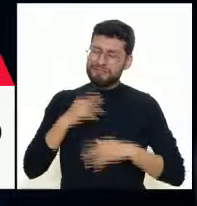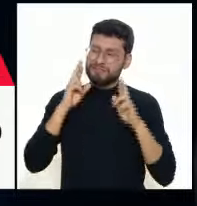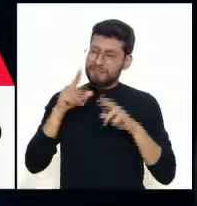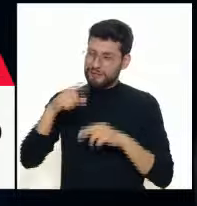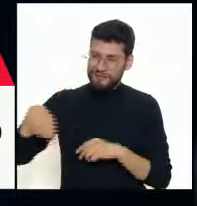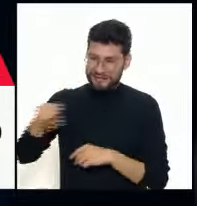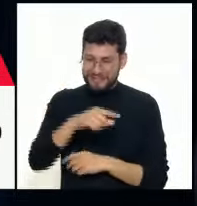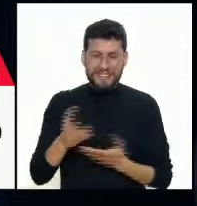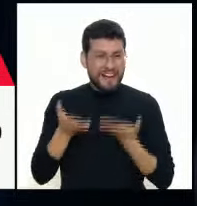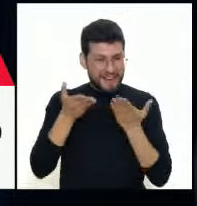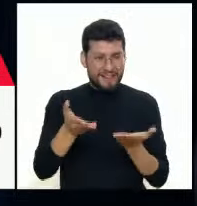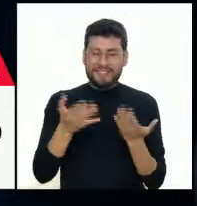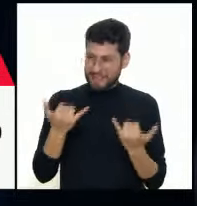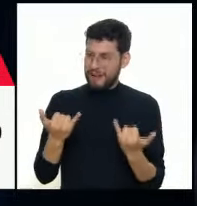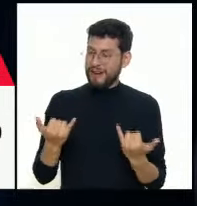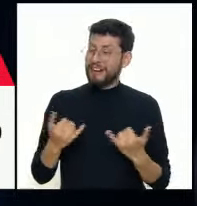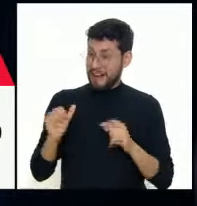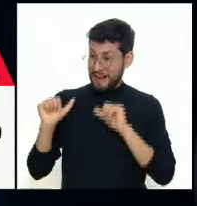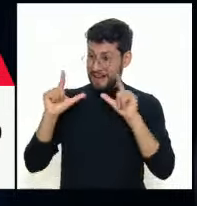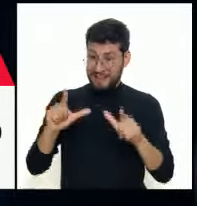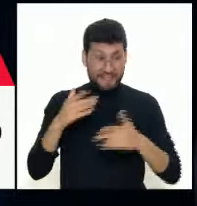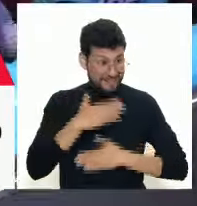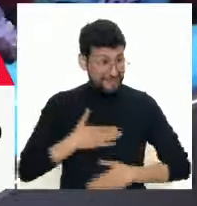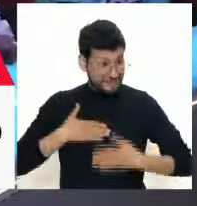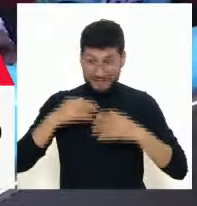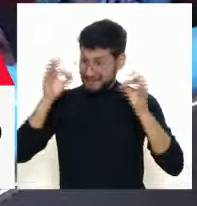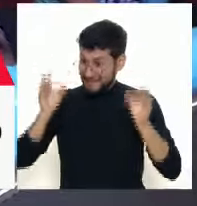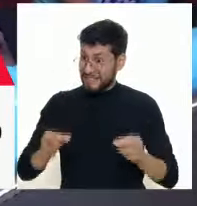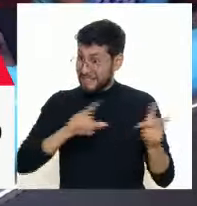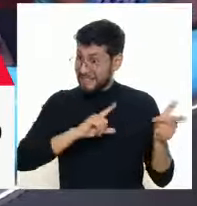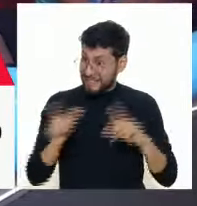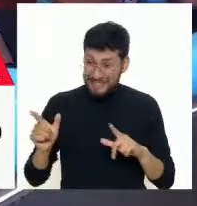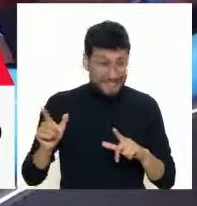día de hoy. ¿Están listos para divertirse?